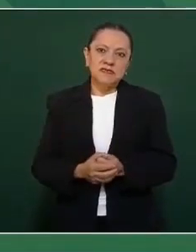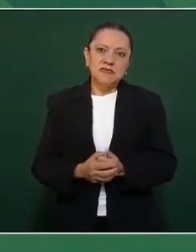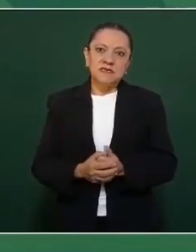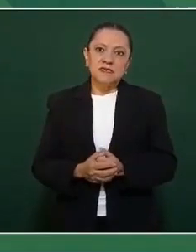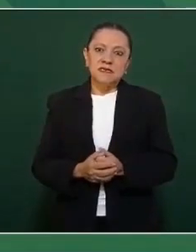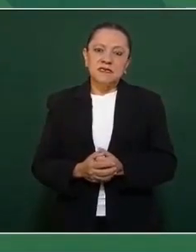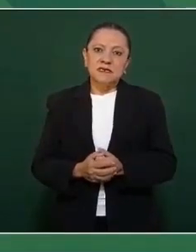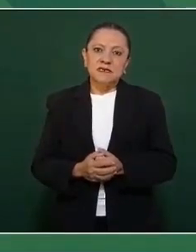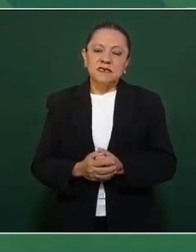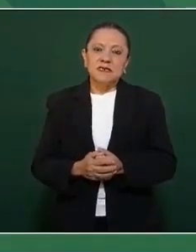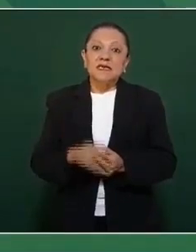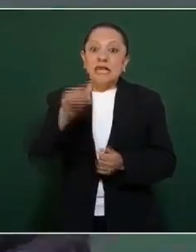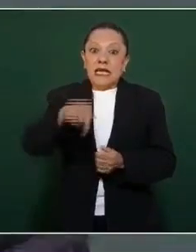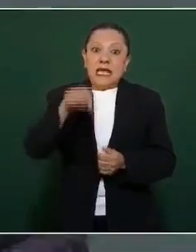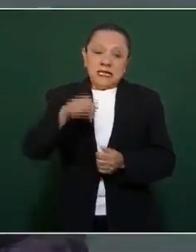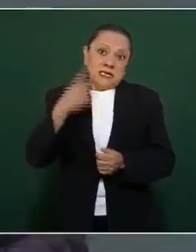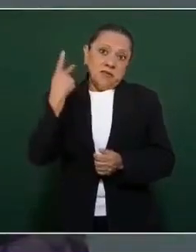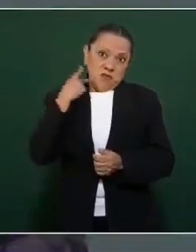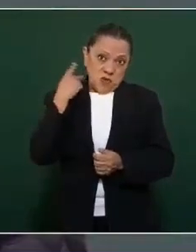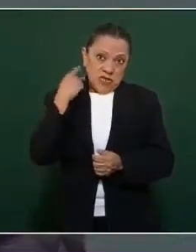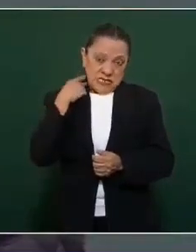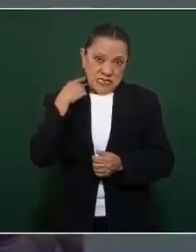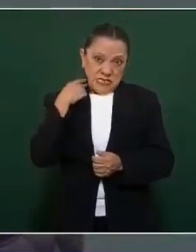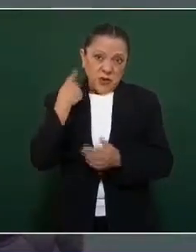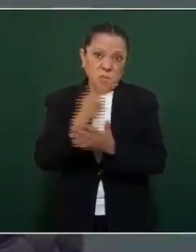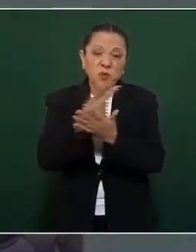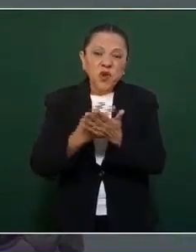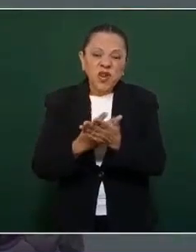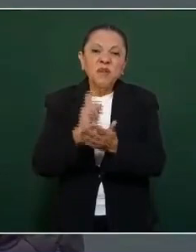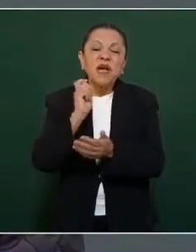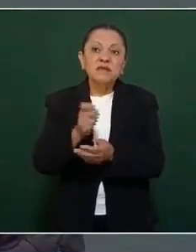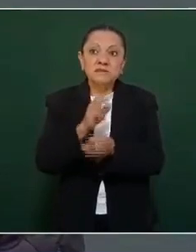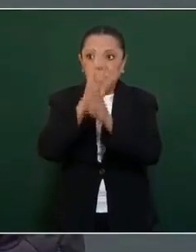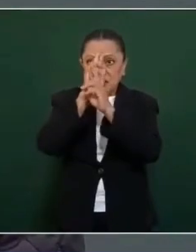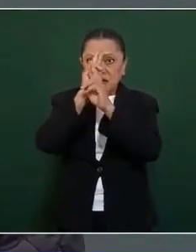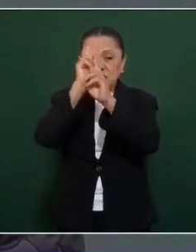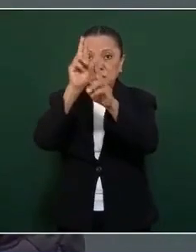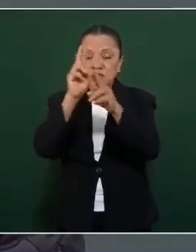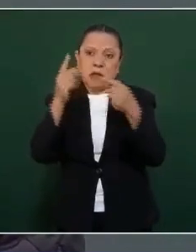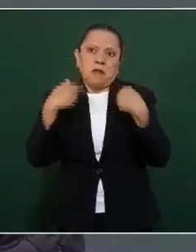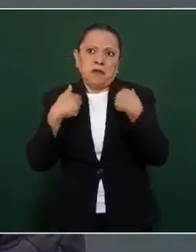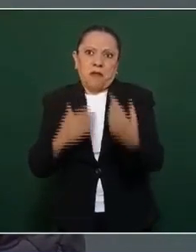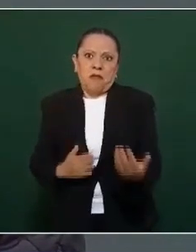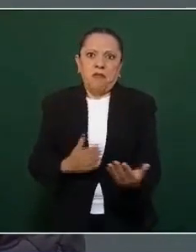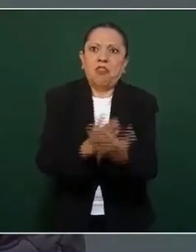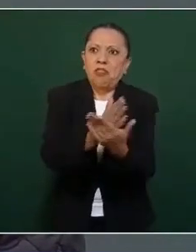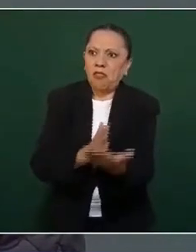tenemos como política la no intervención.